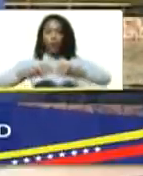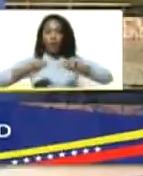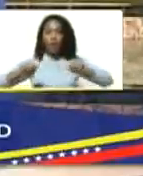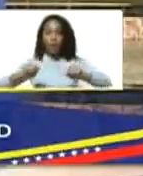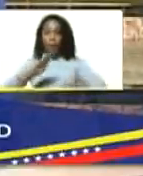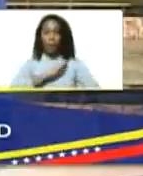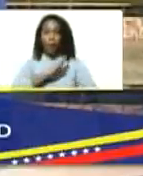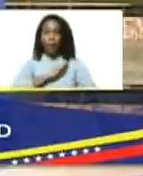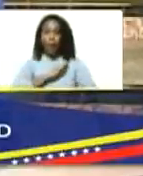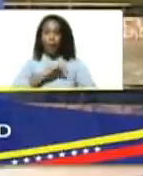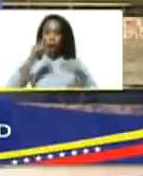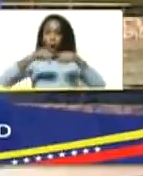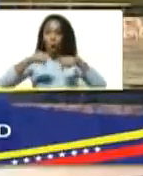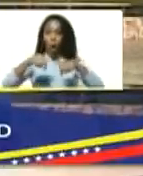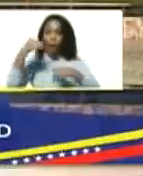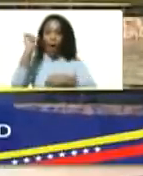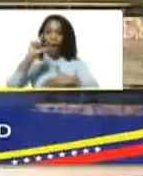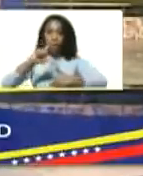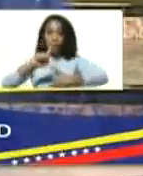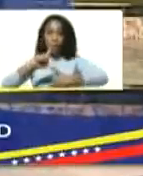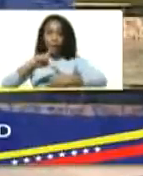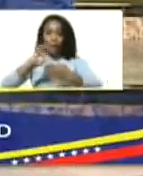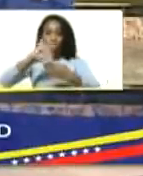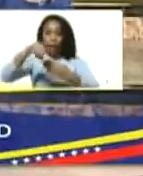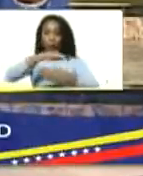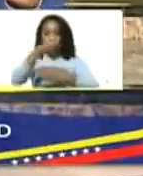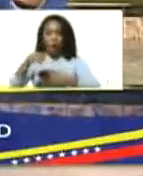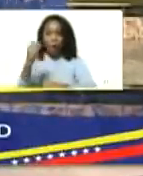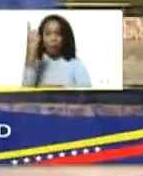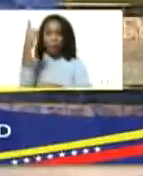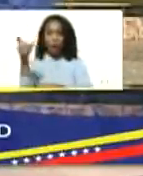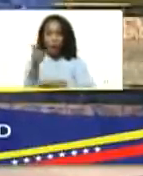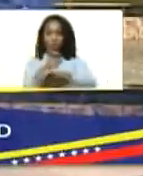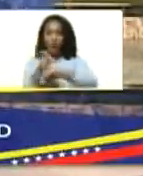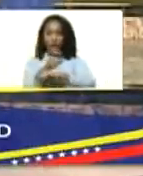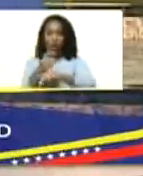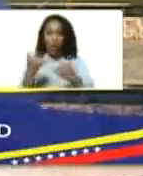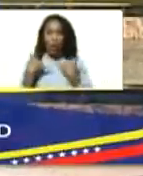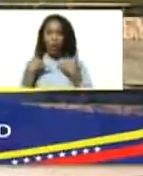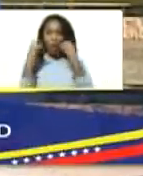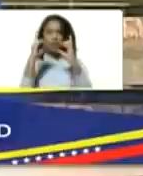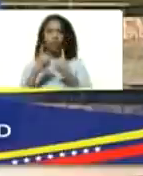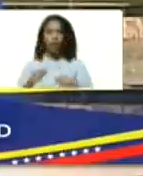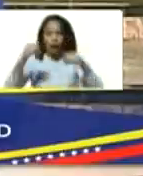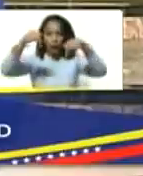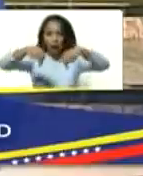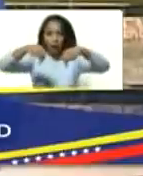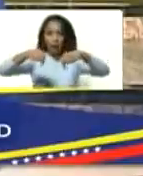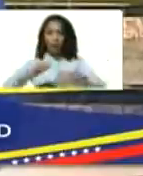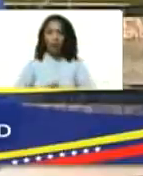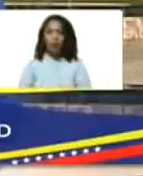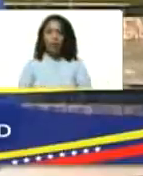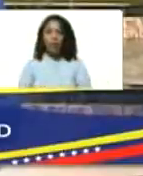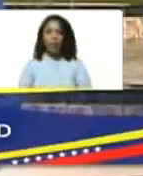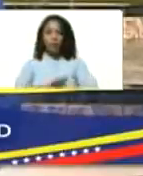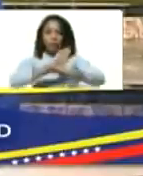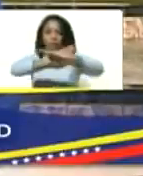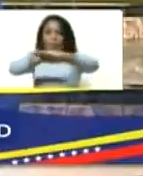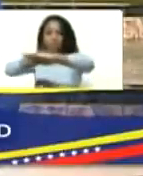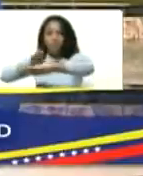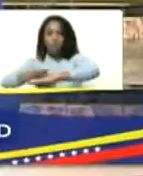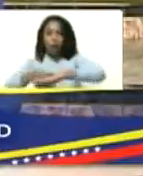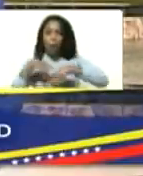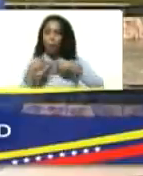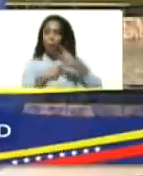que hoy son latinoamérica y el caribe primer gobierno autónomo aquí y se convocó al